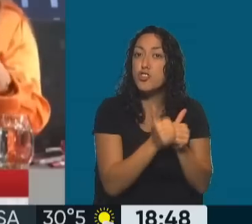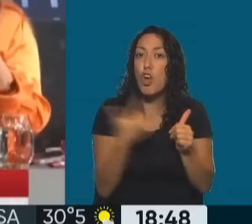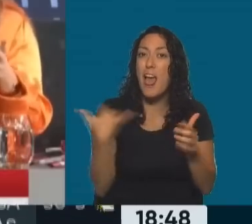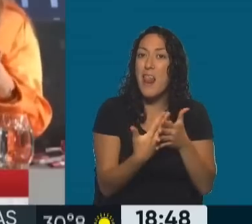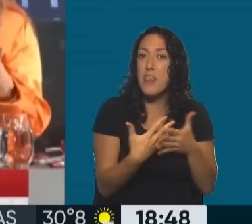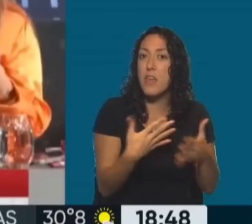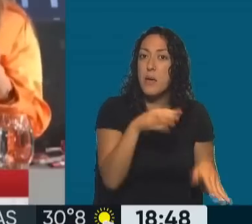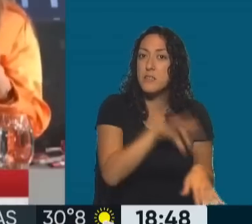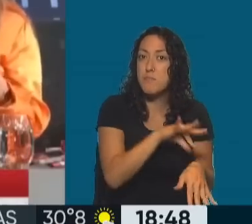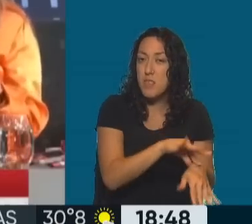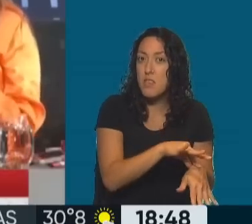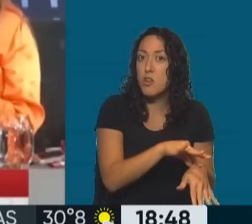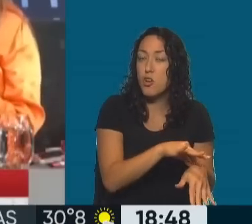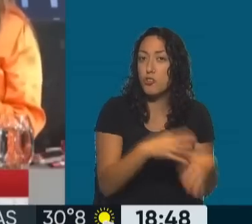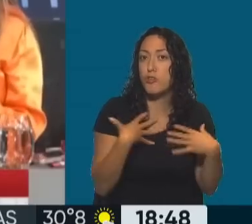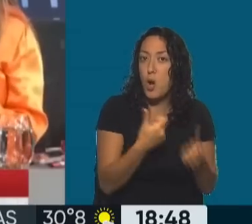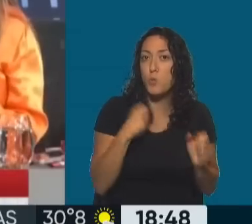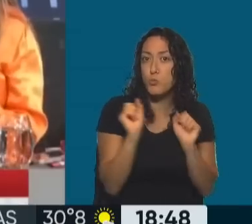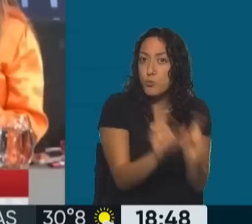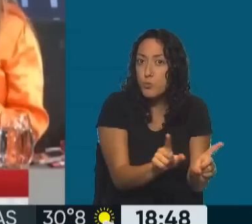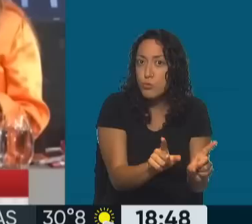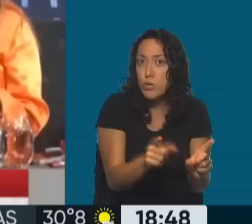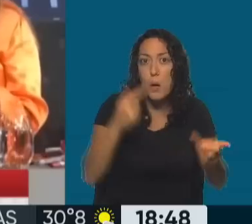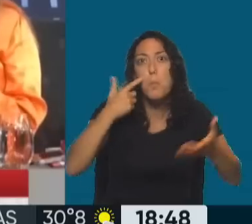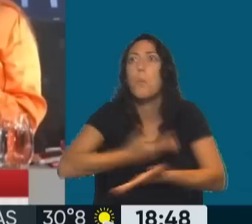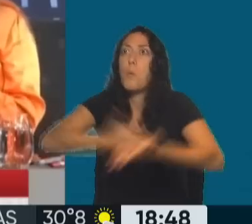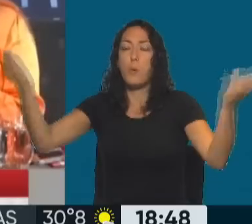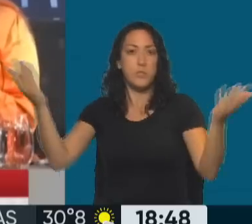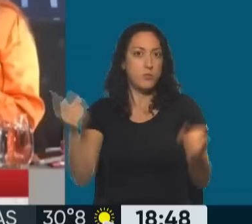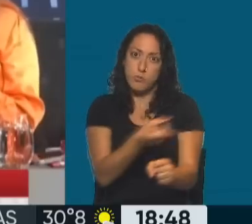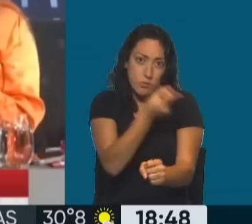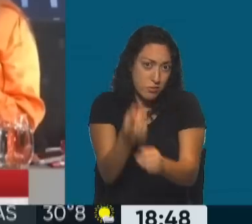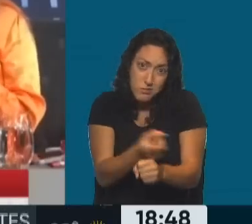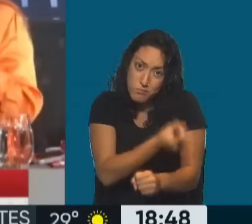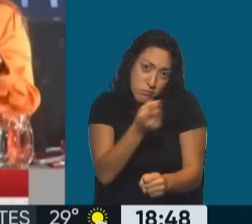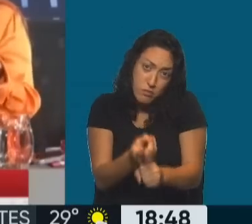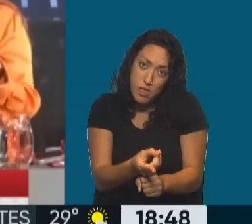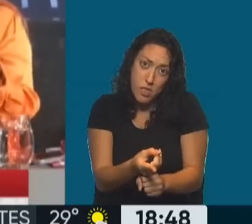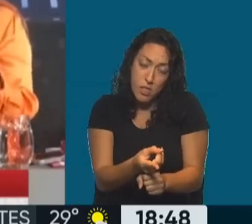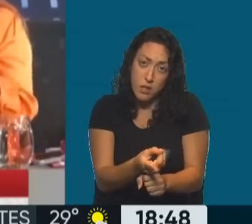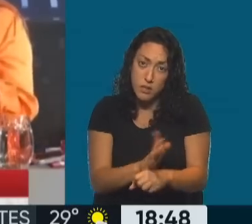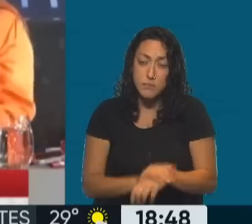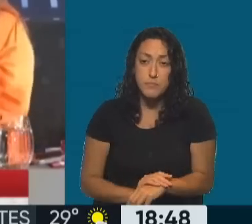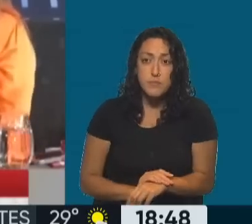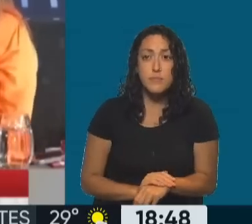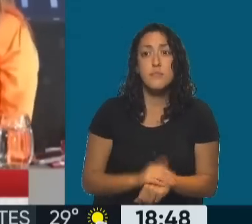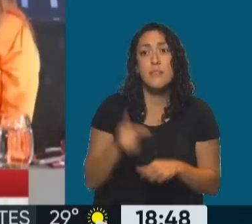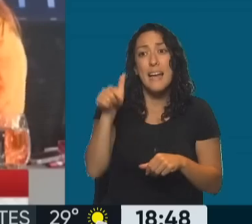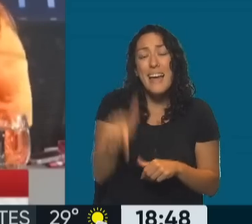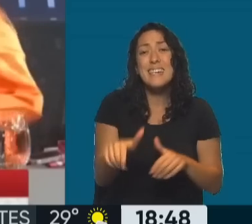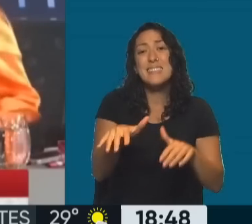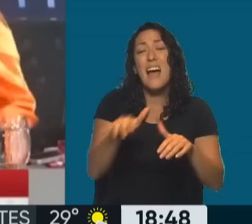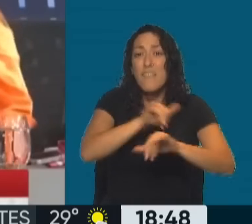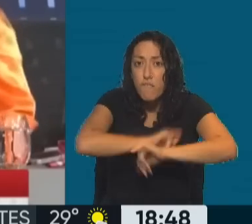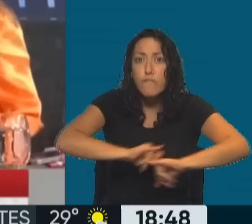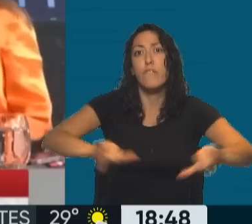persona no debe ser expuesta. No se trata de un caso en el que esta